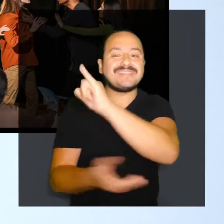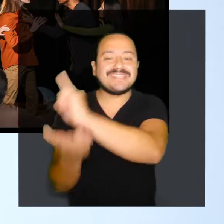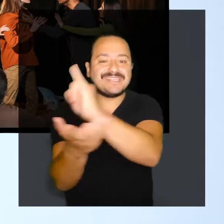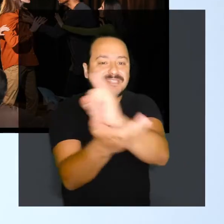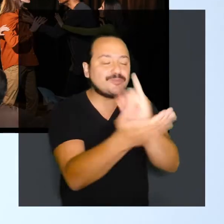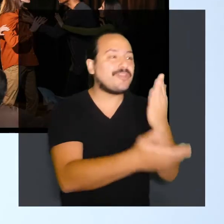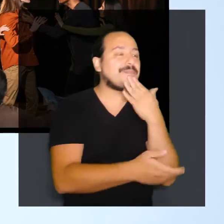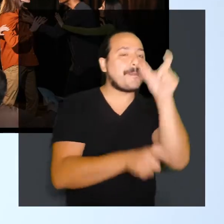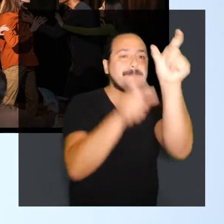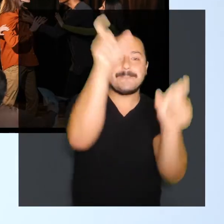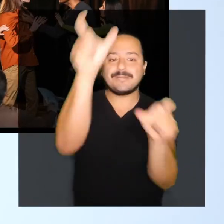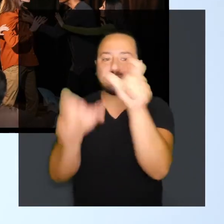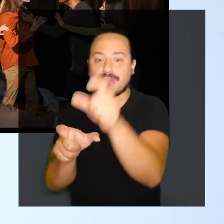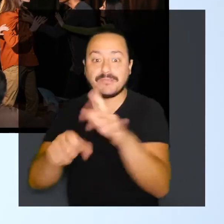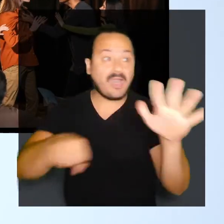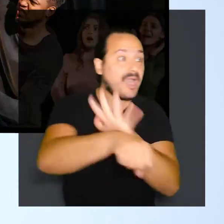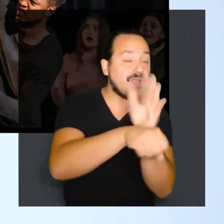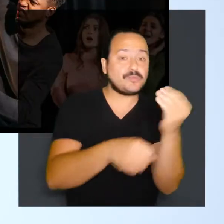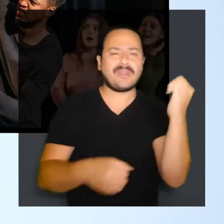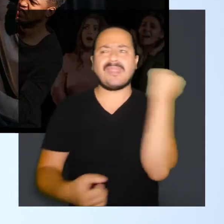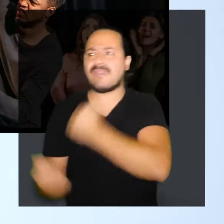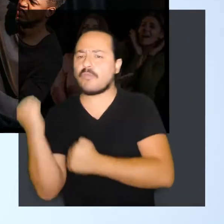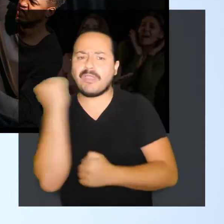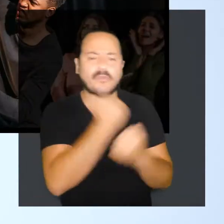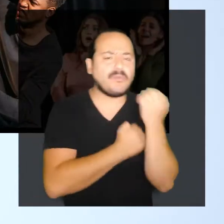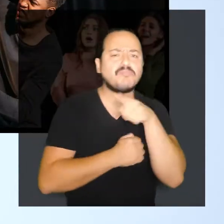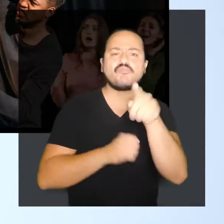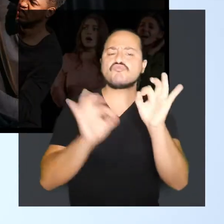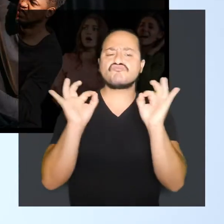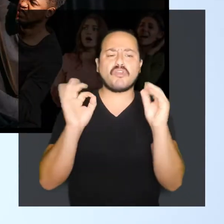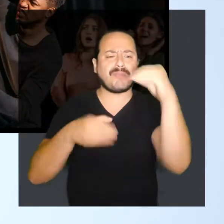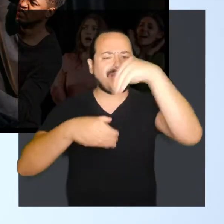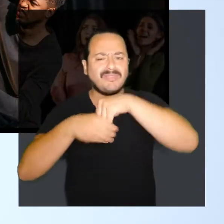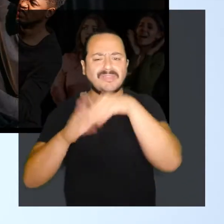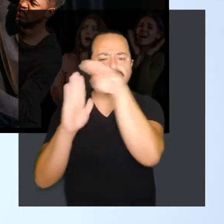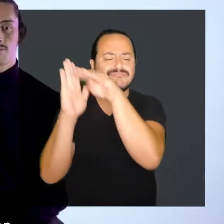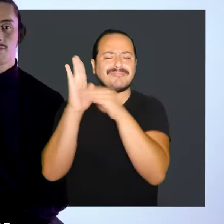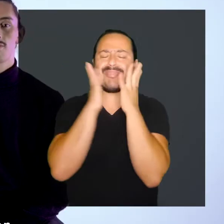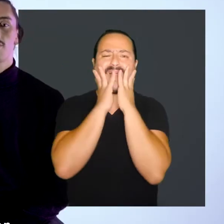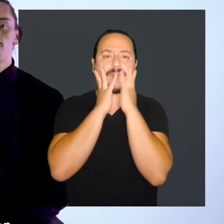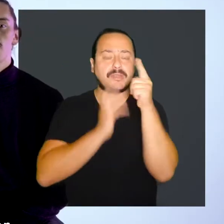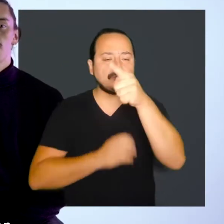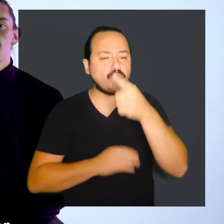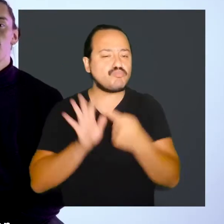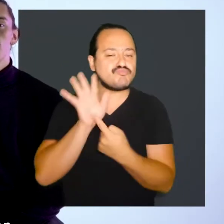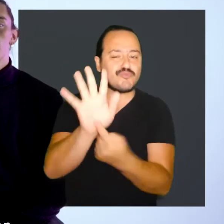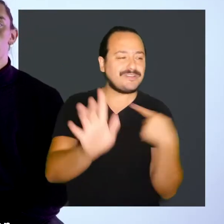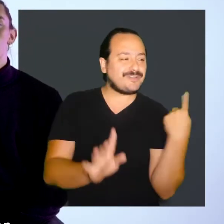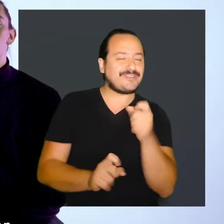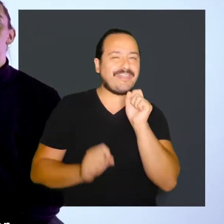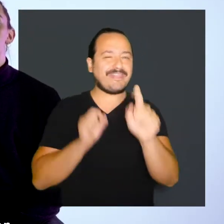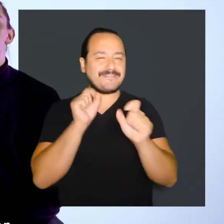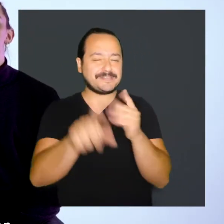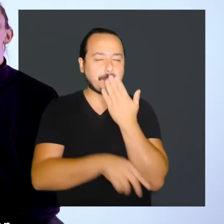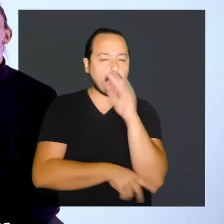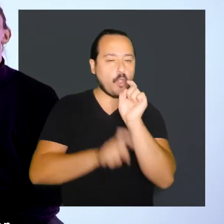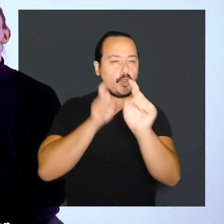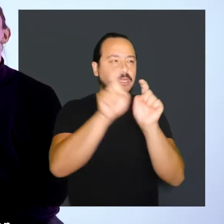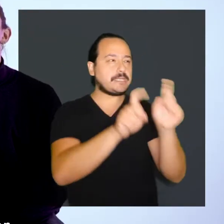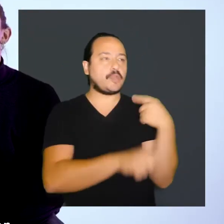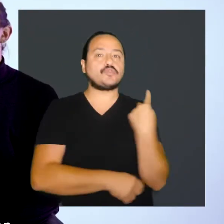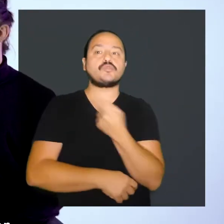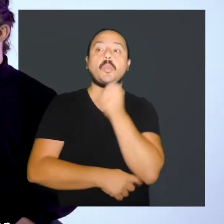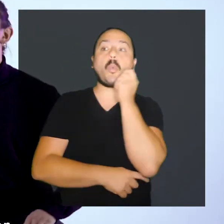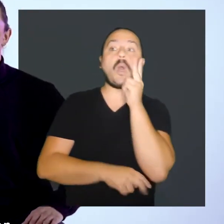personajes. Las equivocaciones y los enredos son parte de la estructura de este género dramático. Es un arma espléndida para hacer crítica de